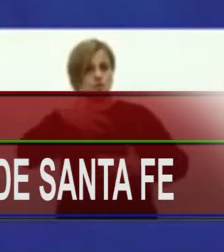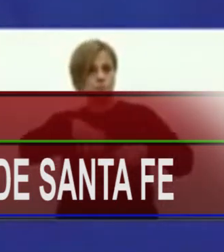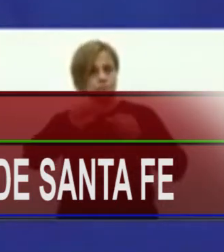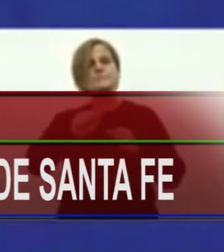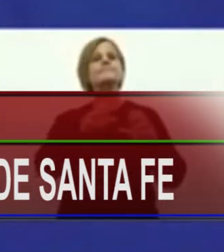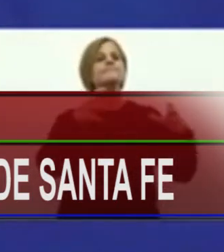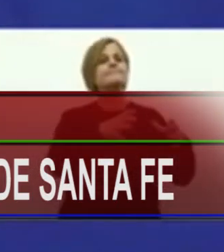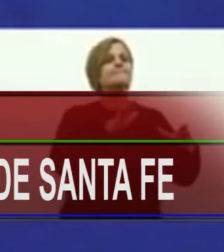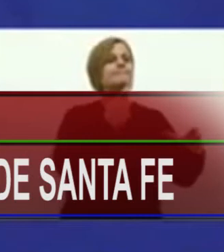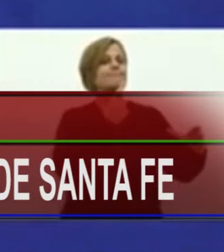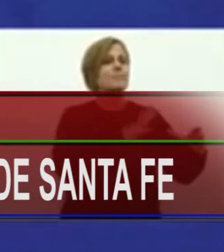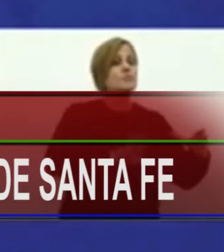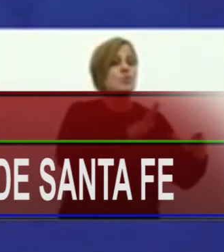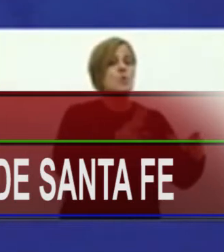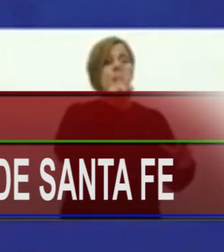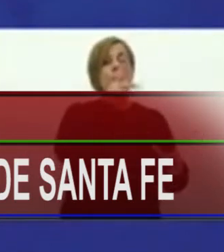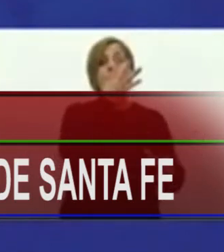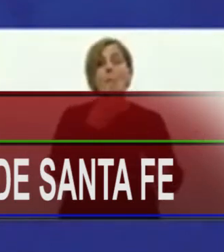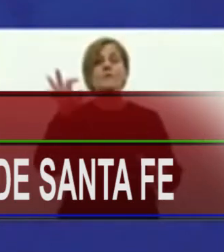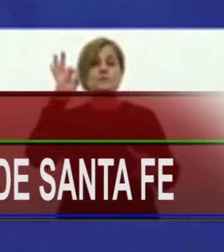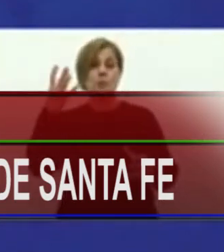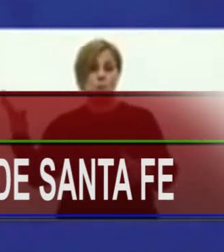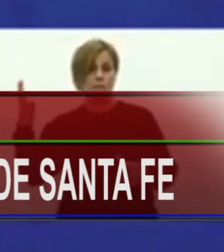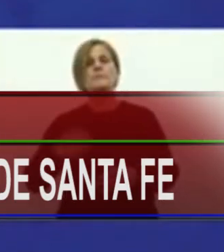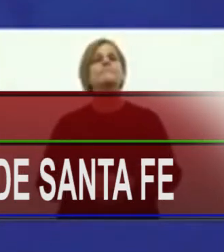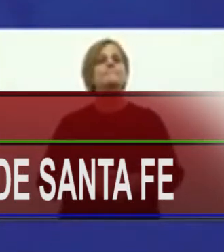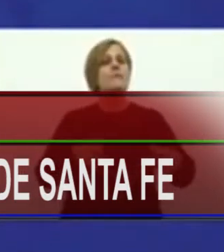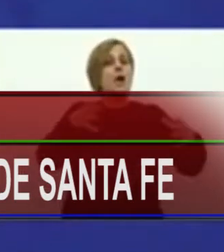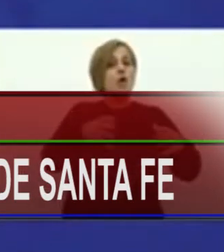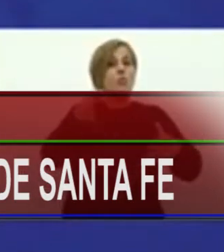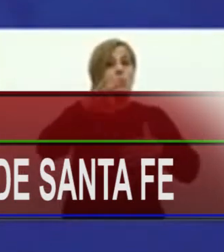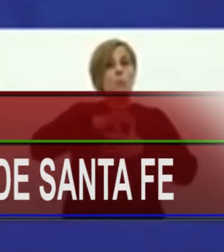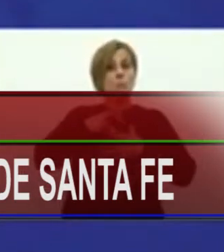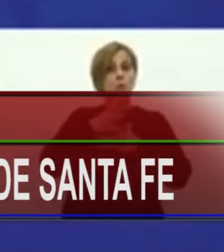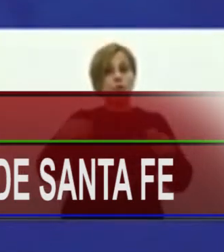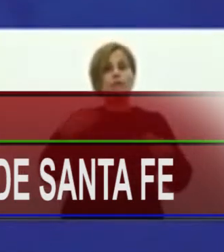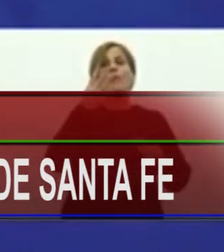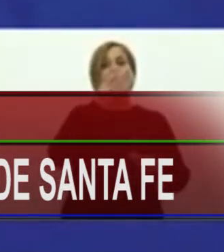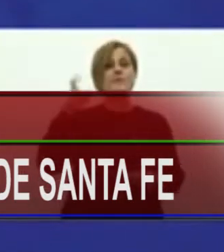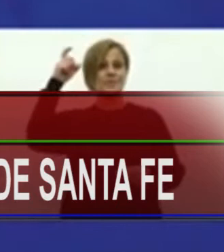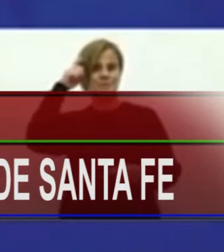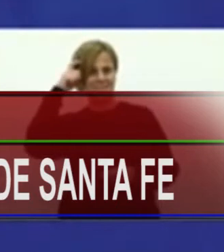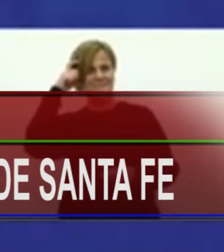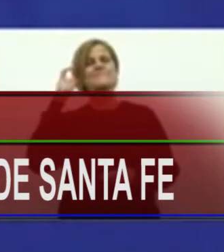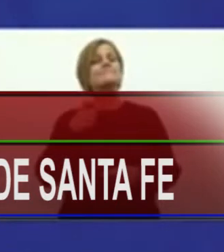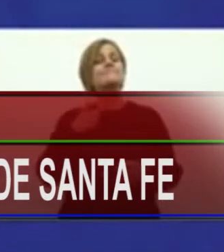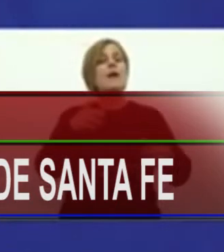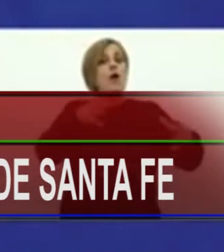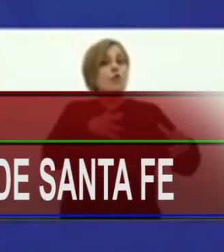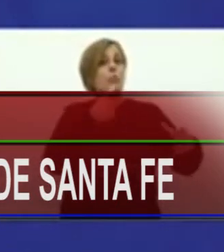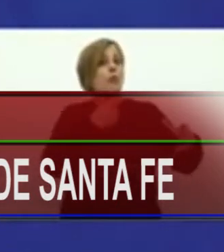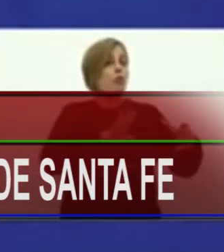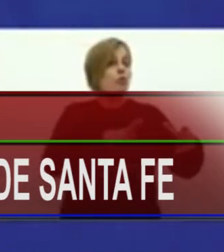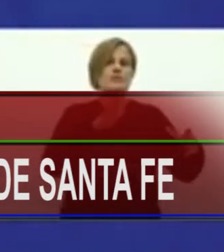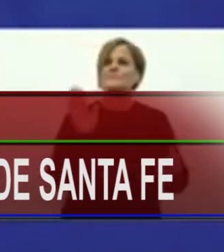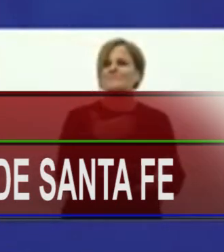estudio se encuentran 404 casos, pacientes dados de alta 410, descartados